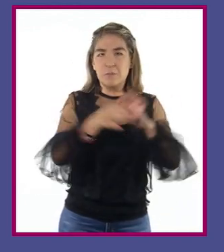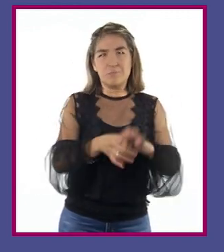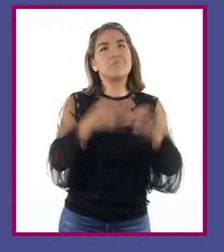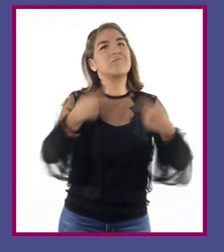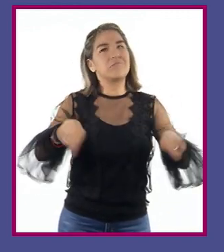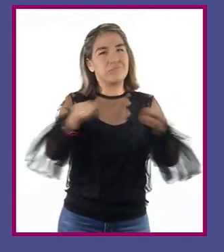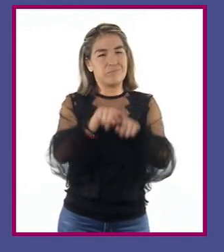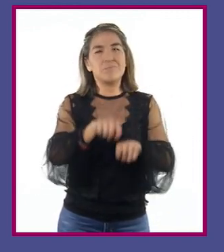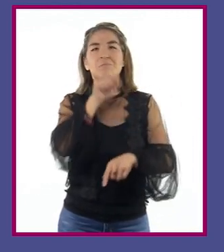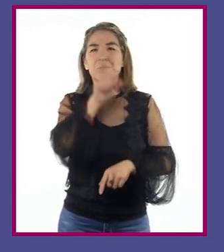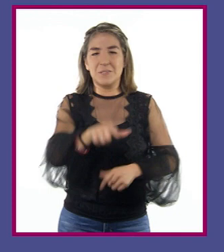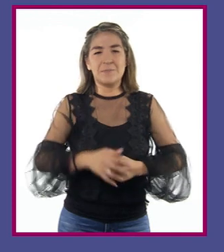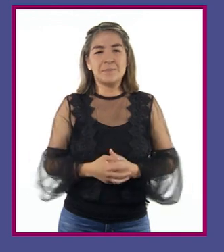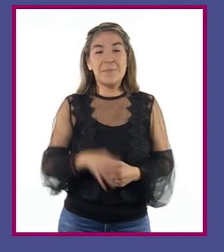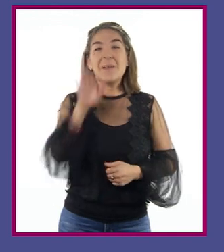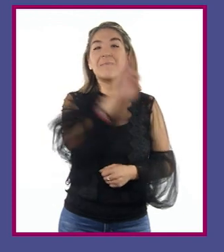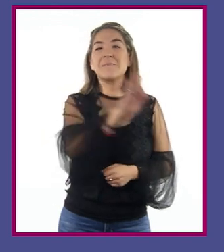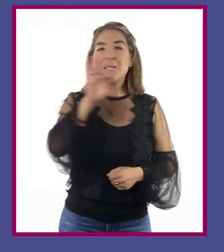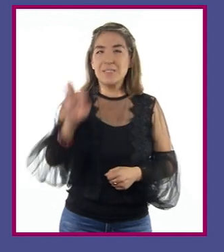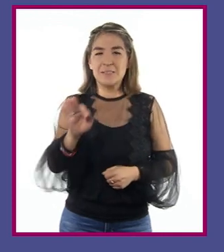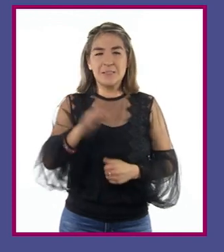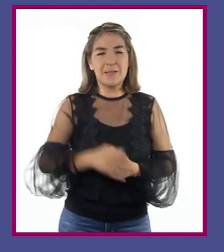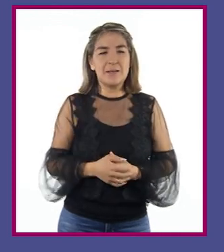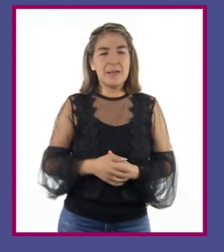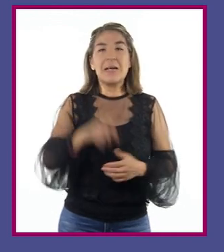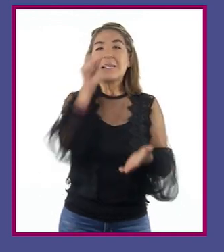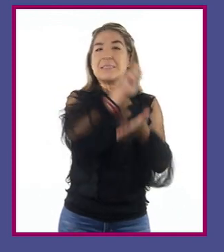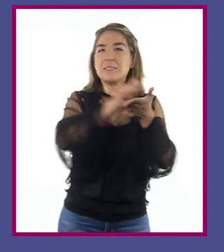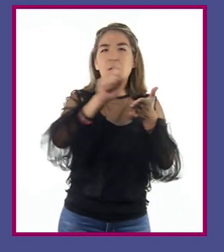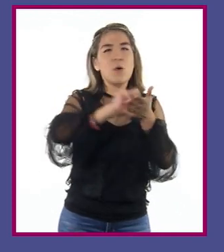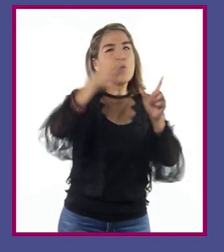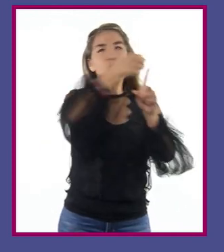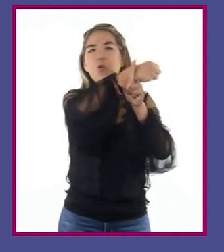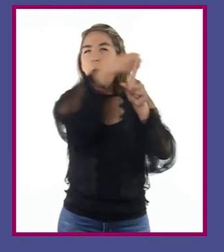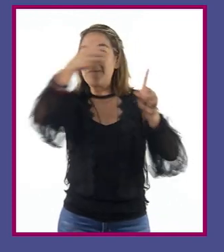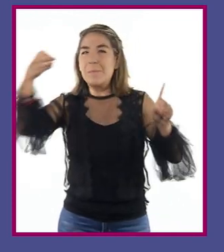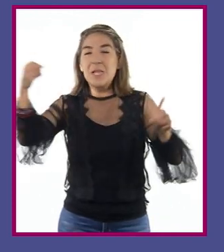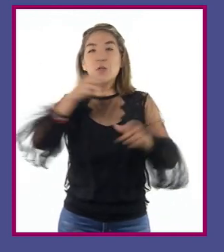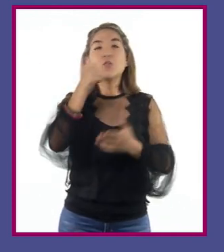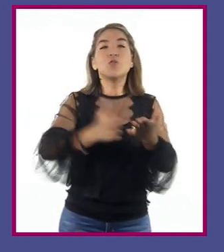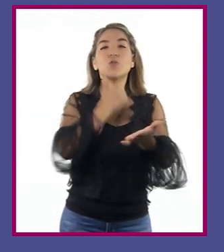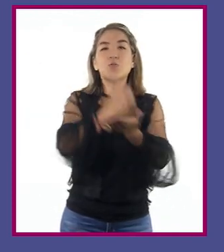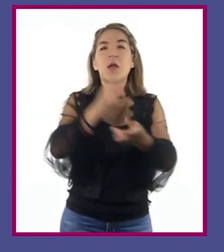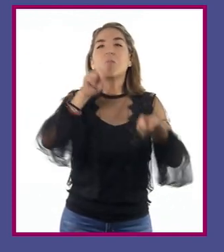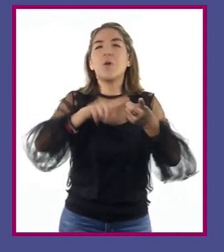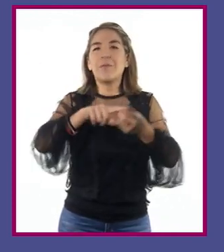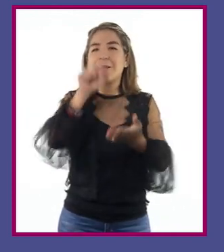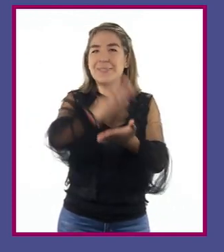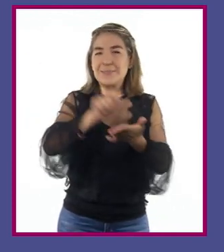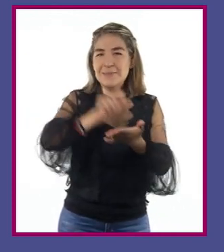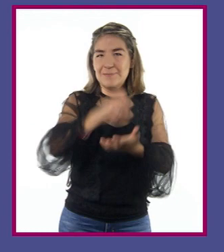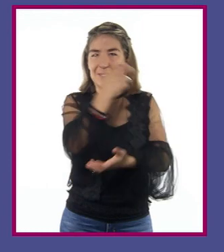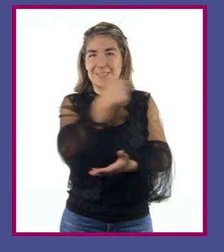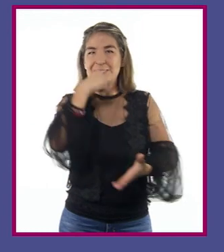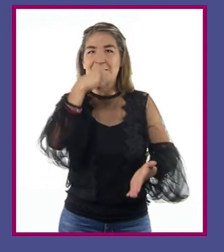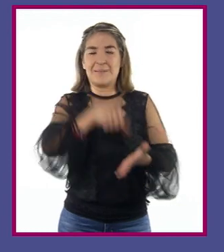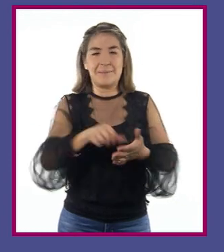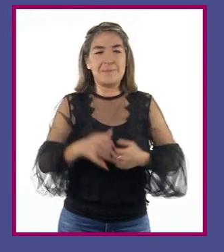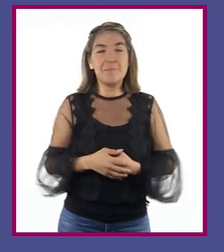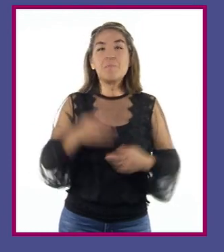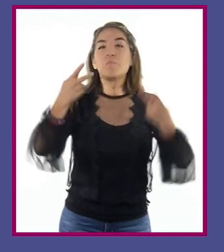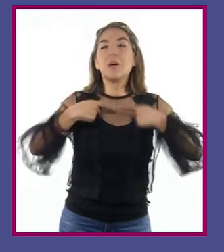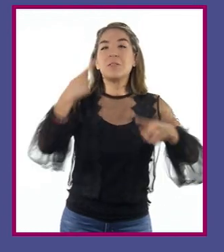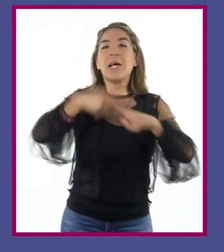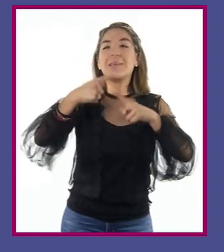fijos. Fecha. Se escribe completa y añadiendo la ciudad en que se escribe la carta.